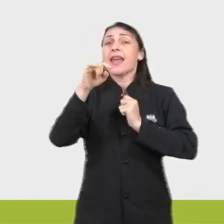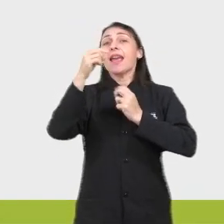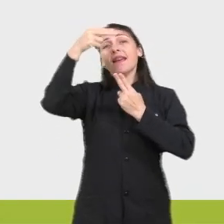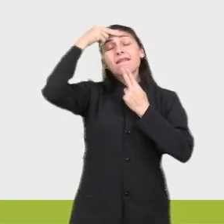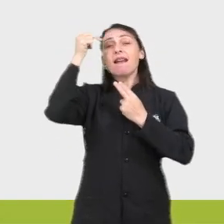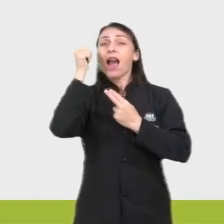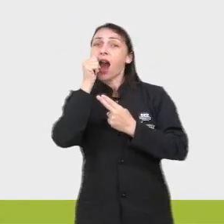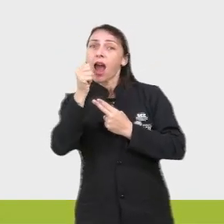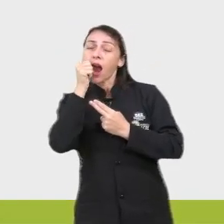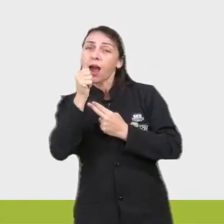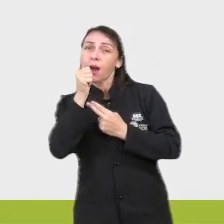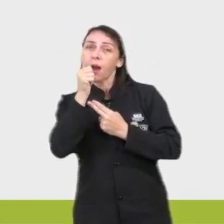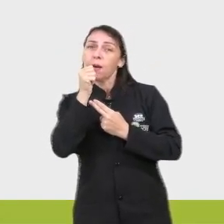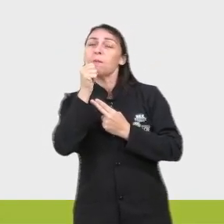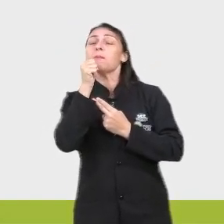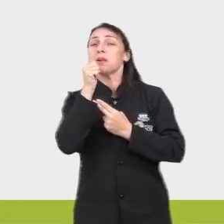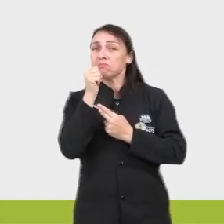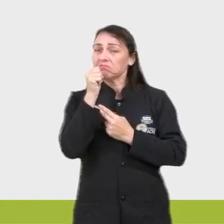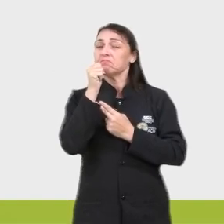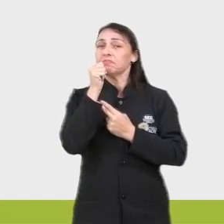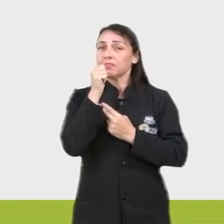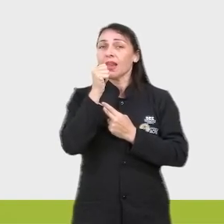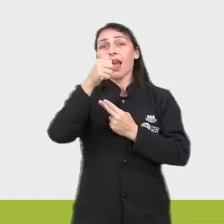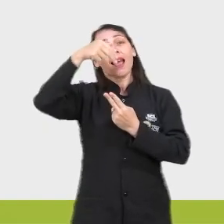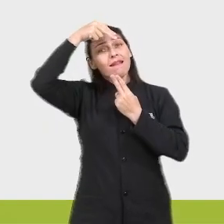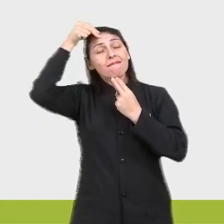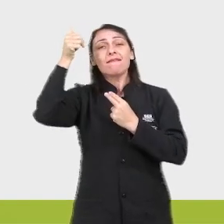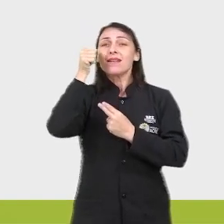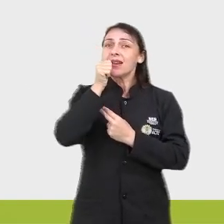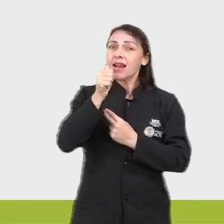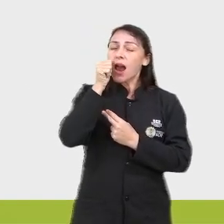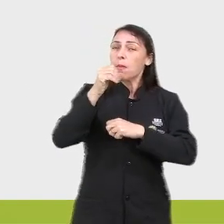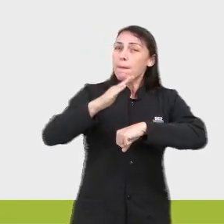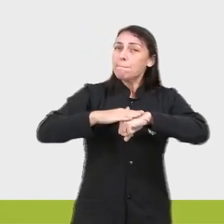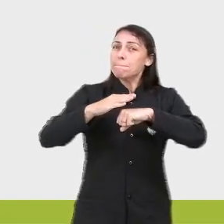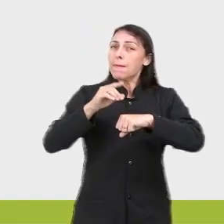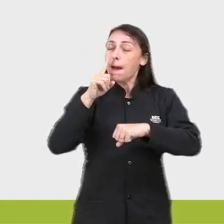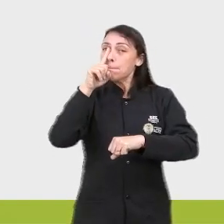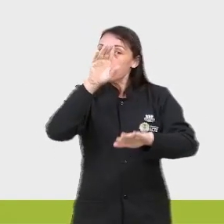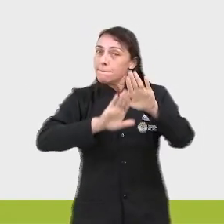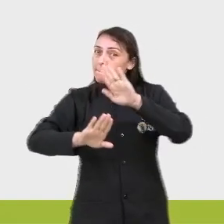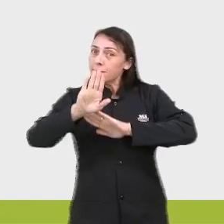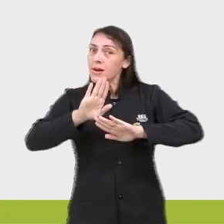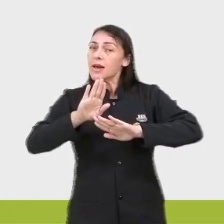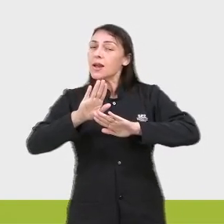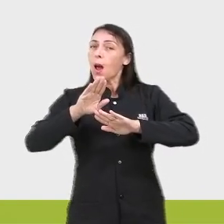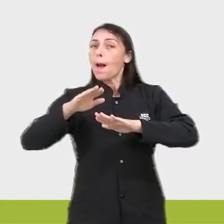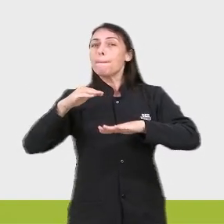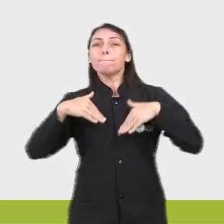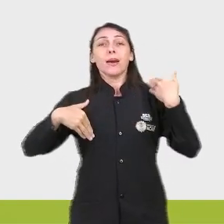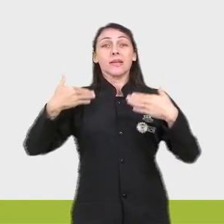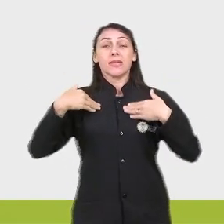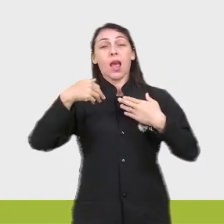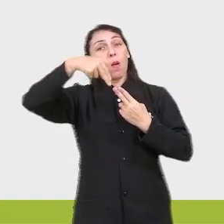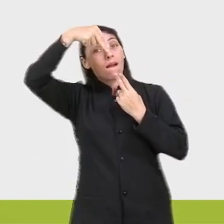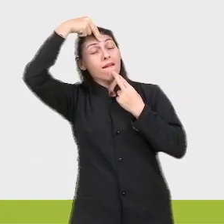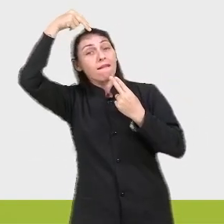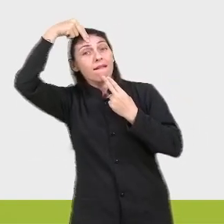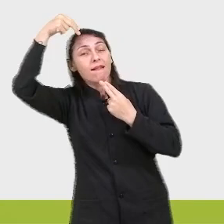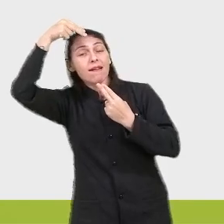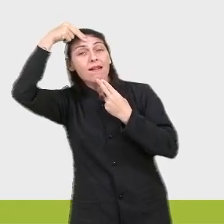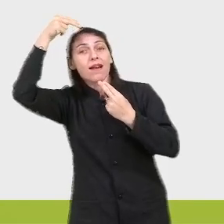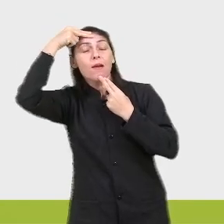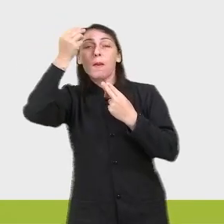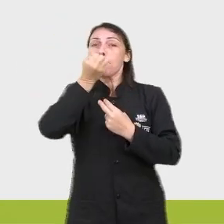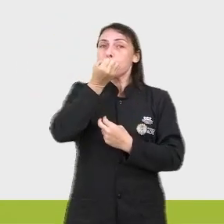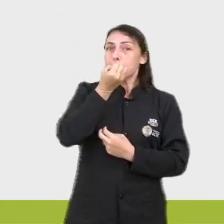mala leche, yo doy llanto. Cabra, por lo más peligroso, me paseo. Cabra, me llevo